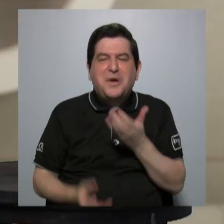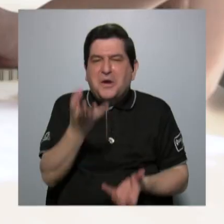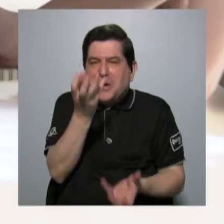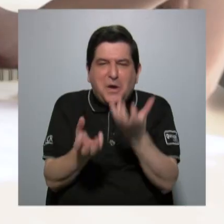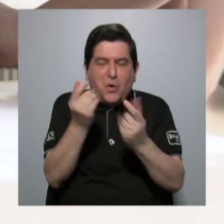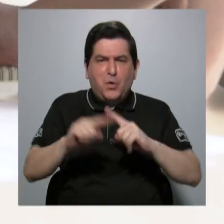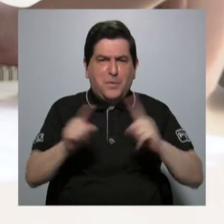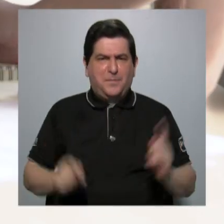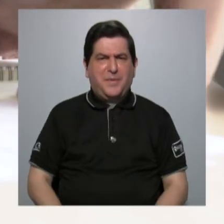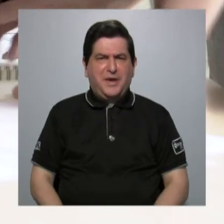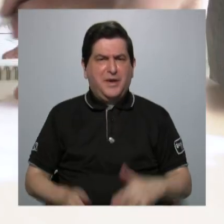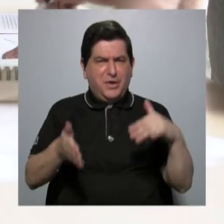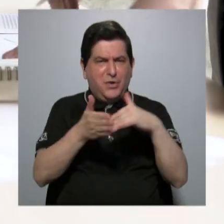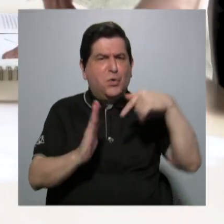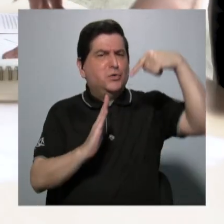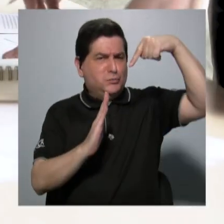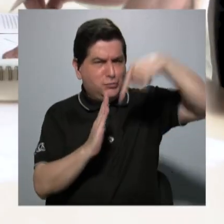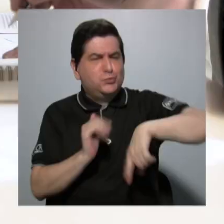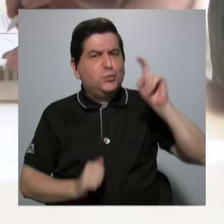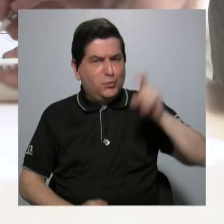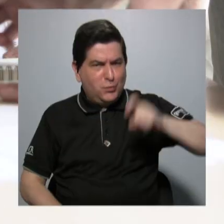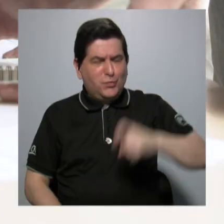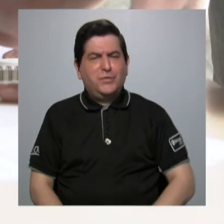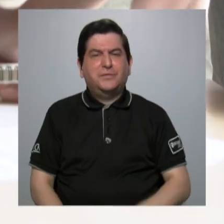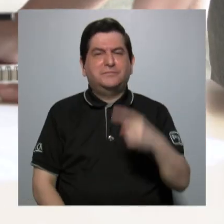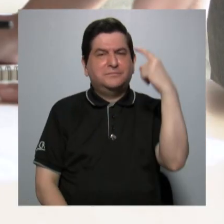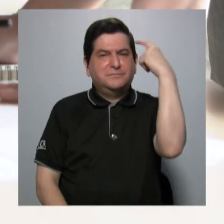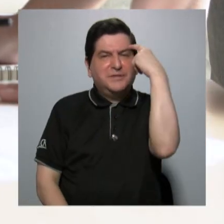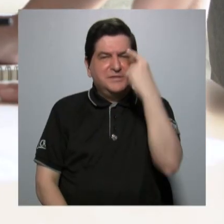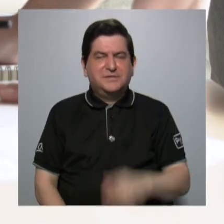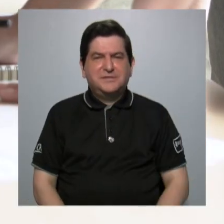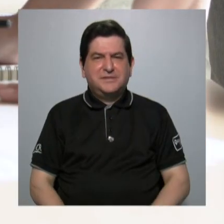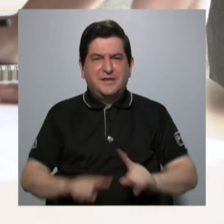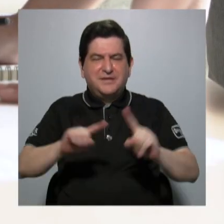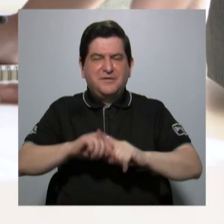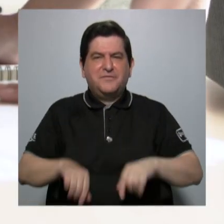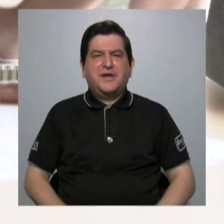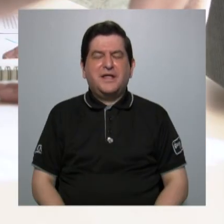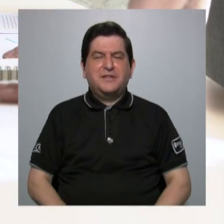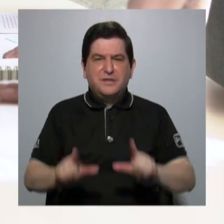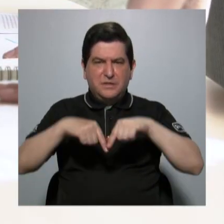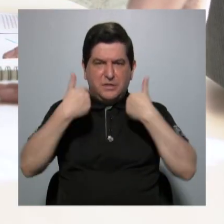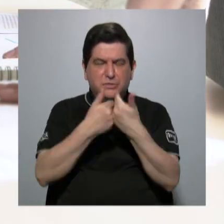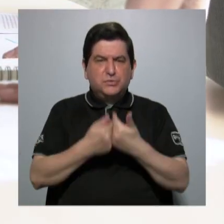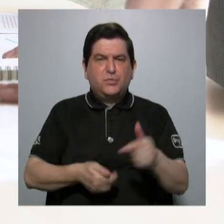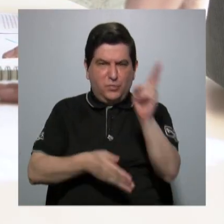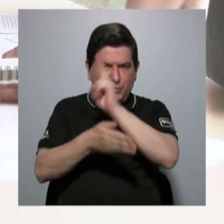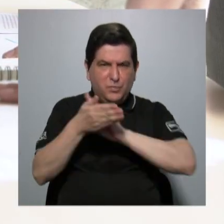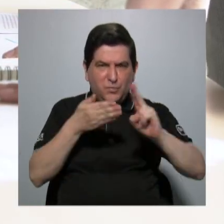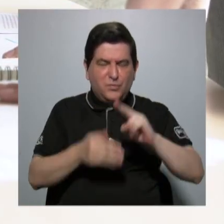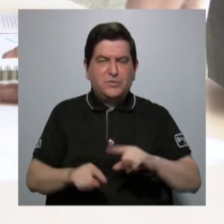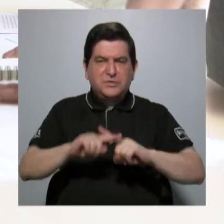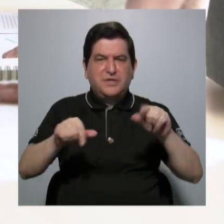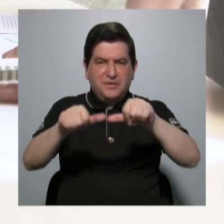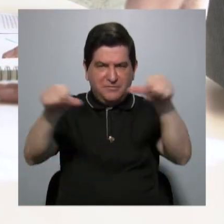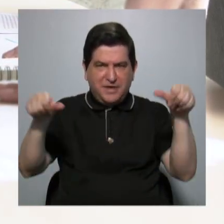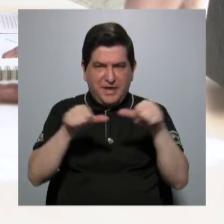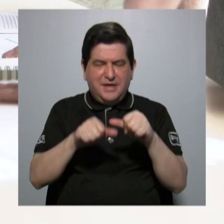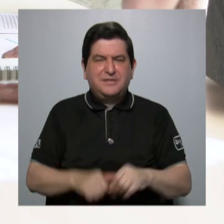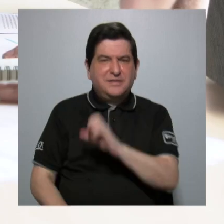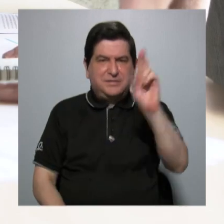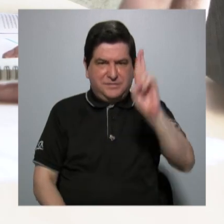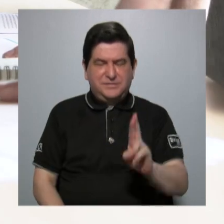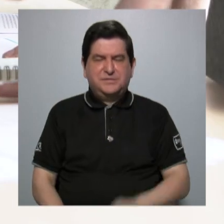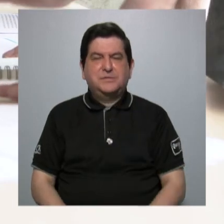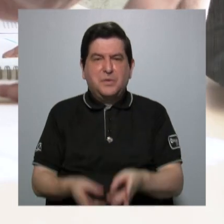quemar. Pero hay que hacer un estudio más profundo considerando los sectores académicos y otros sectores de la sociedad costarricense para llegar a